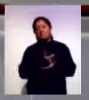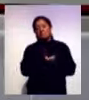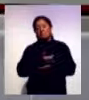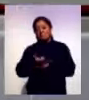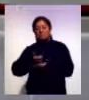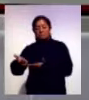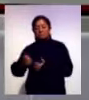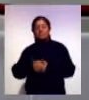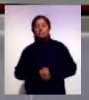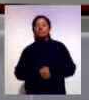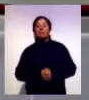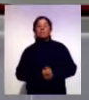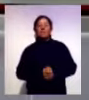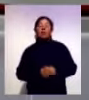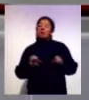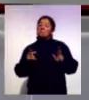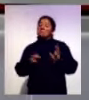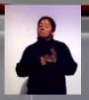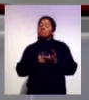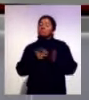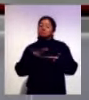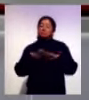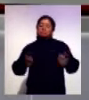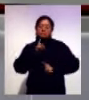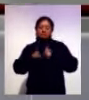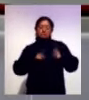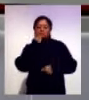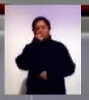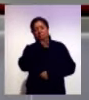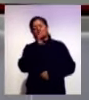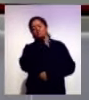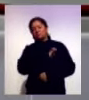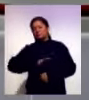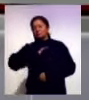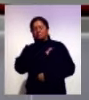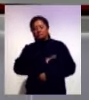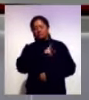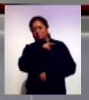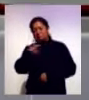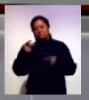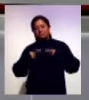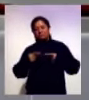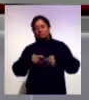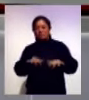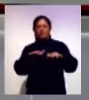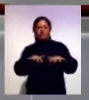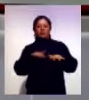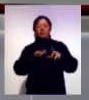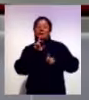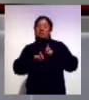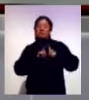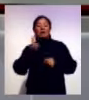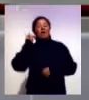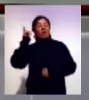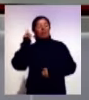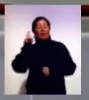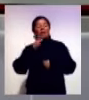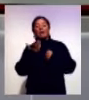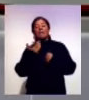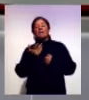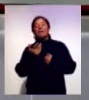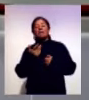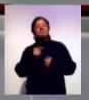Bueno, pues de nueva cuenta, por parte de Ahora Deportes, muchas felicidades para estos grandes personajes tlaxcaltecas en el deporte. Esperemos pronto tenerlo en el estudio para